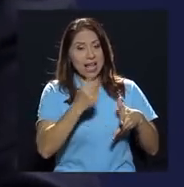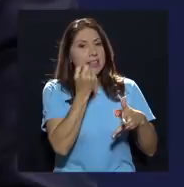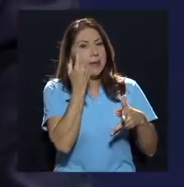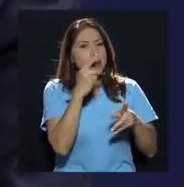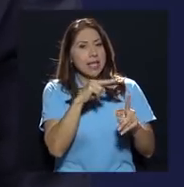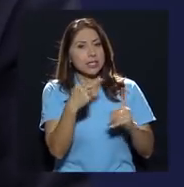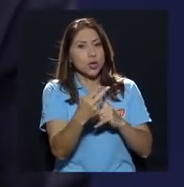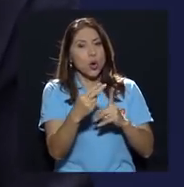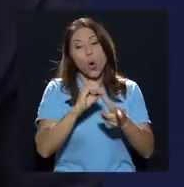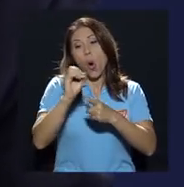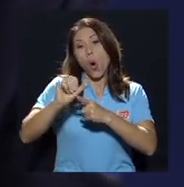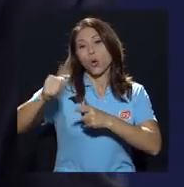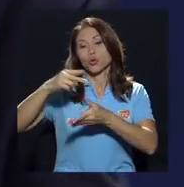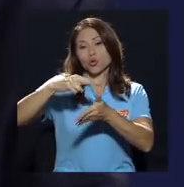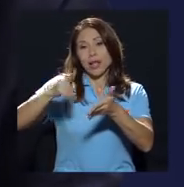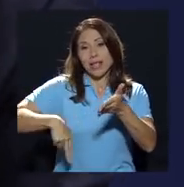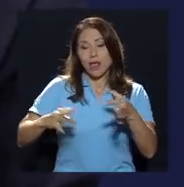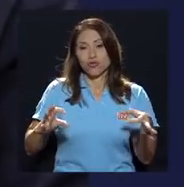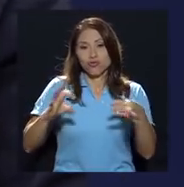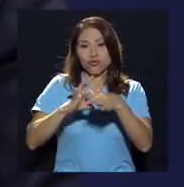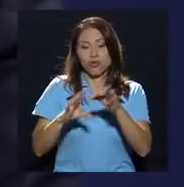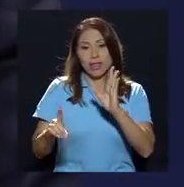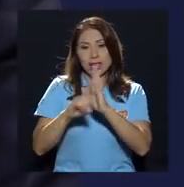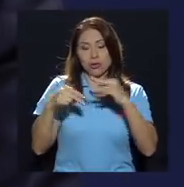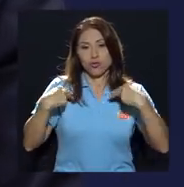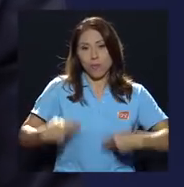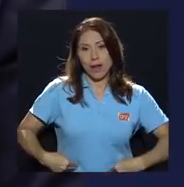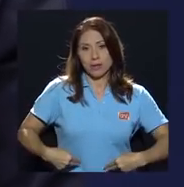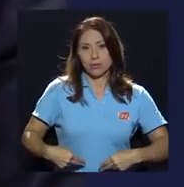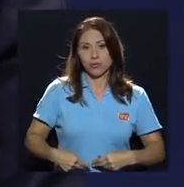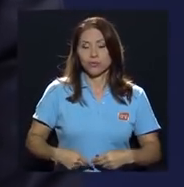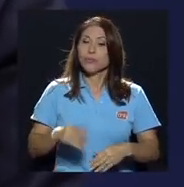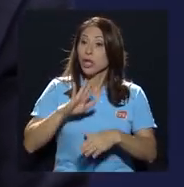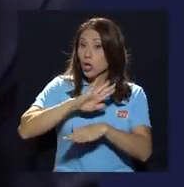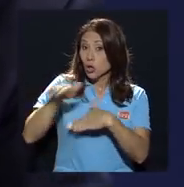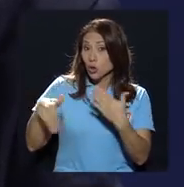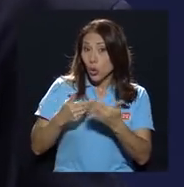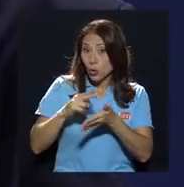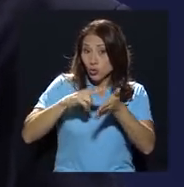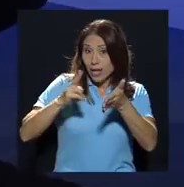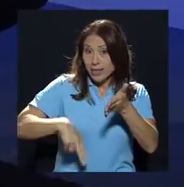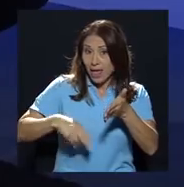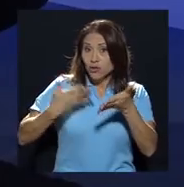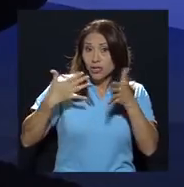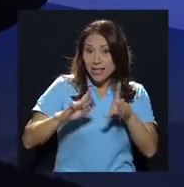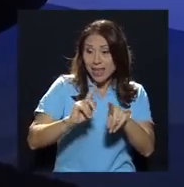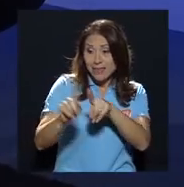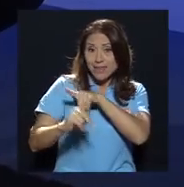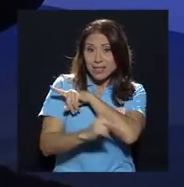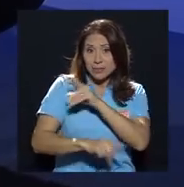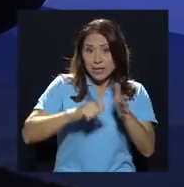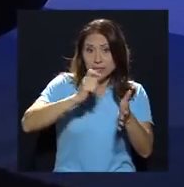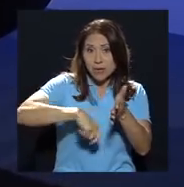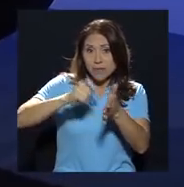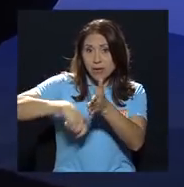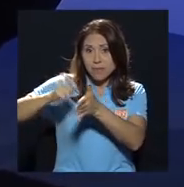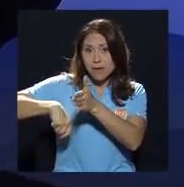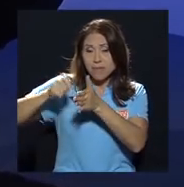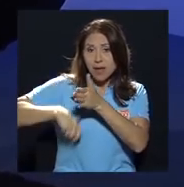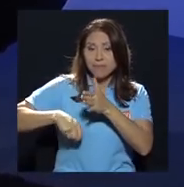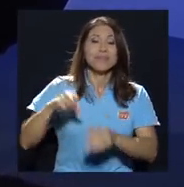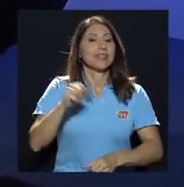concernientes a la protección de los derechos humanos en las américas a todos los tratados que han sido ratificados por los estados en específico